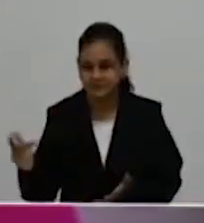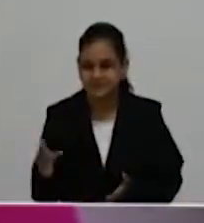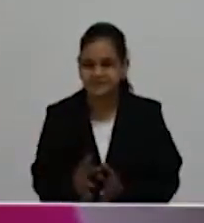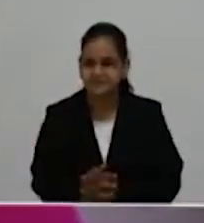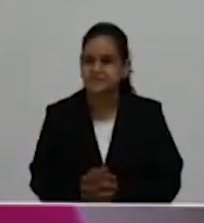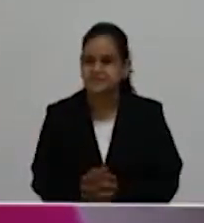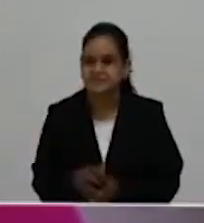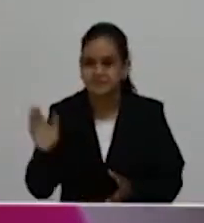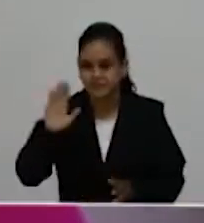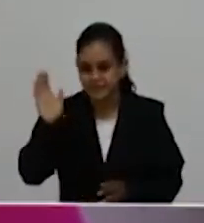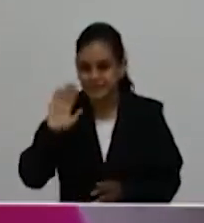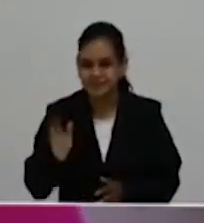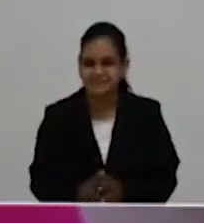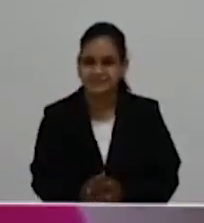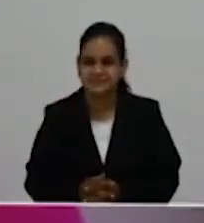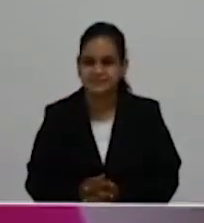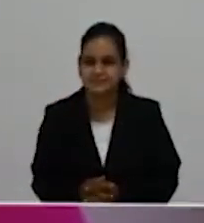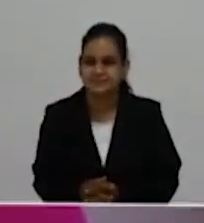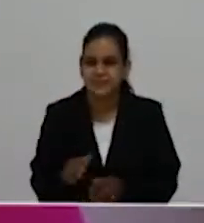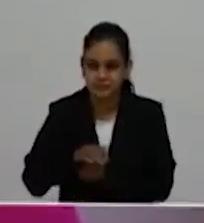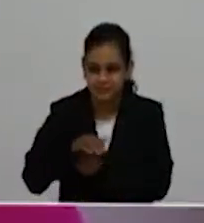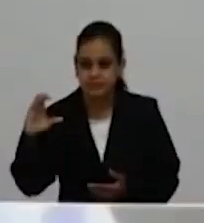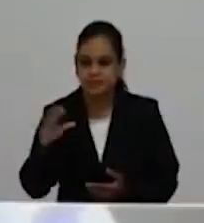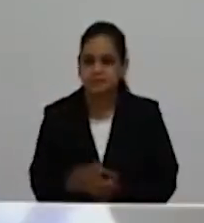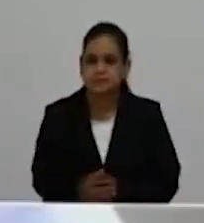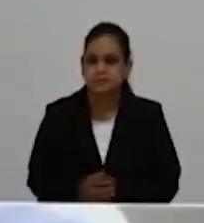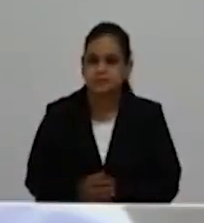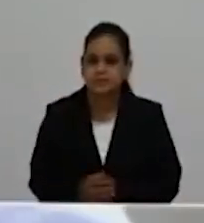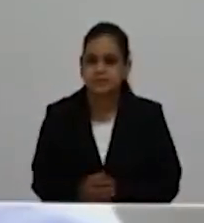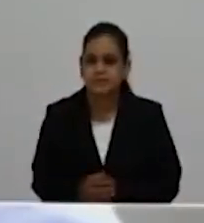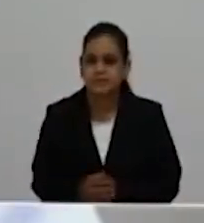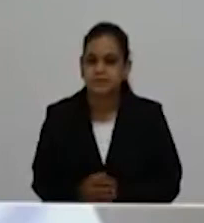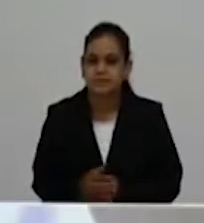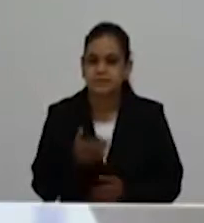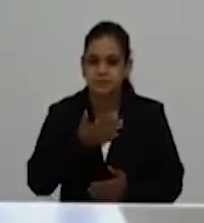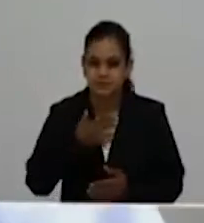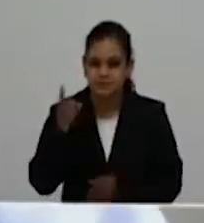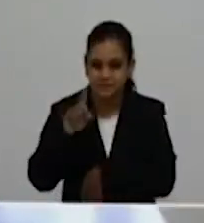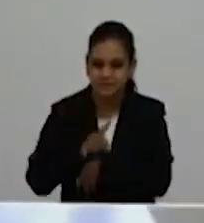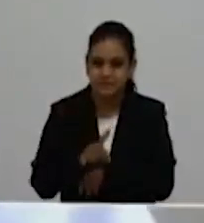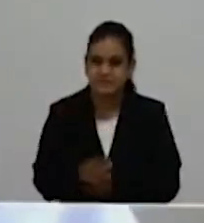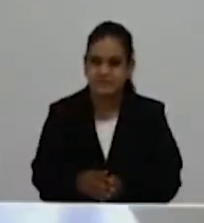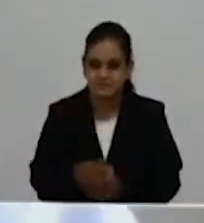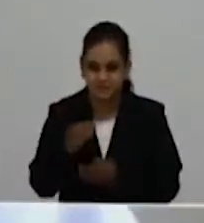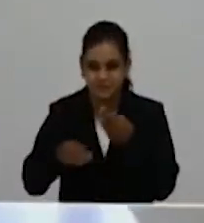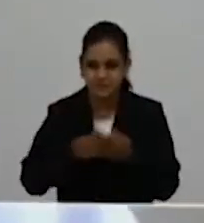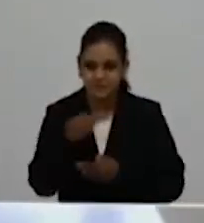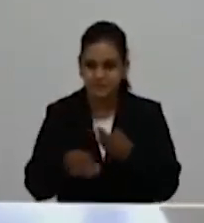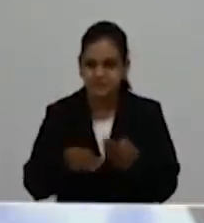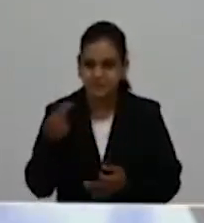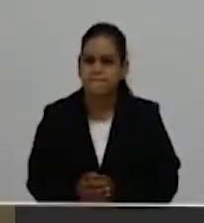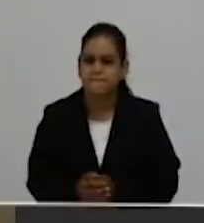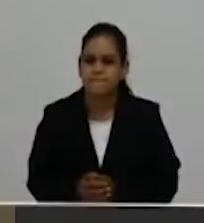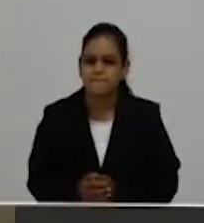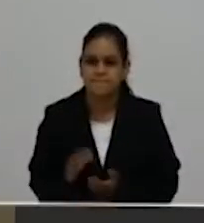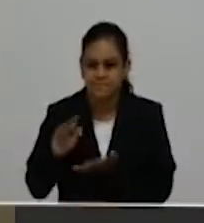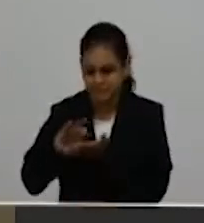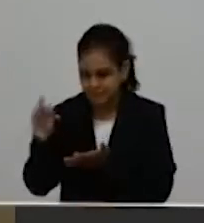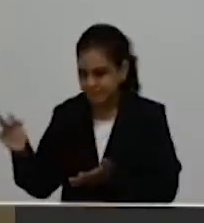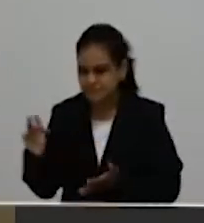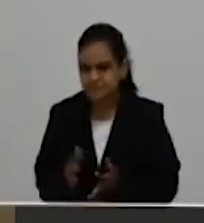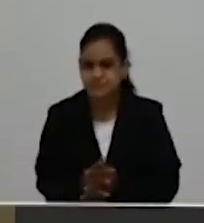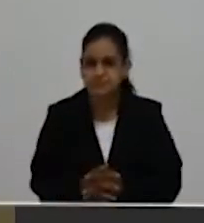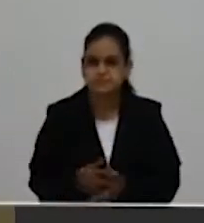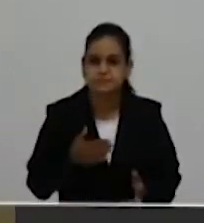a diputados locales de región laguna por los distritos 4 7 8 9 10